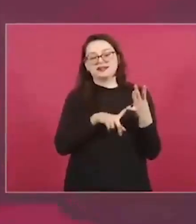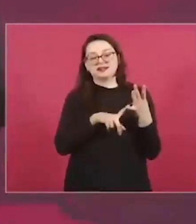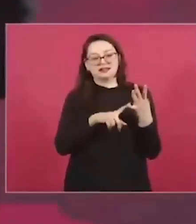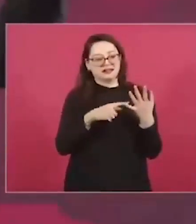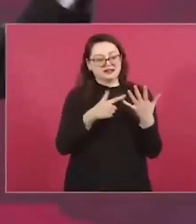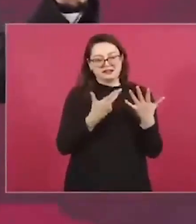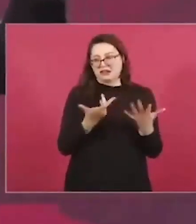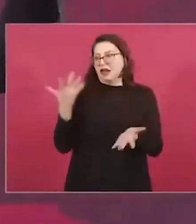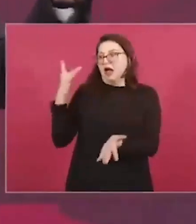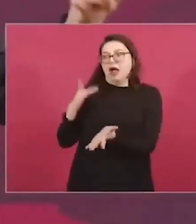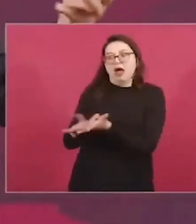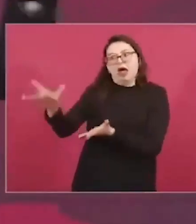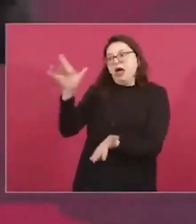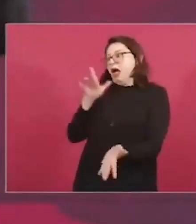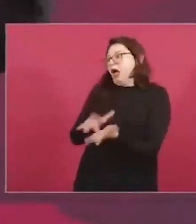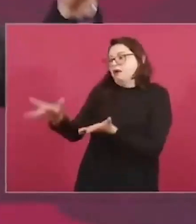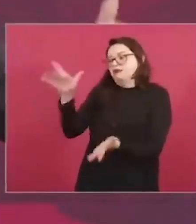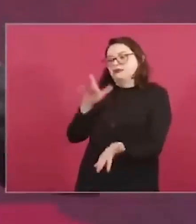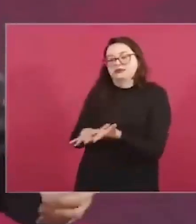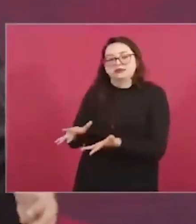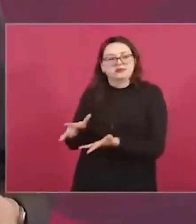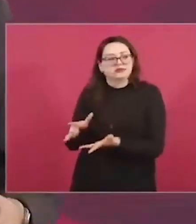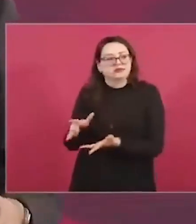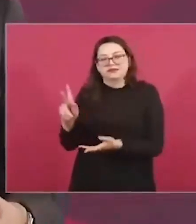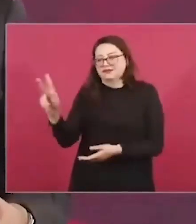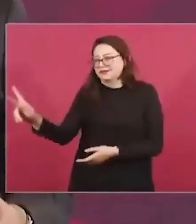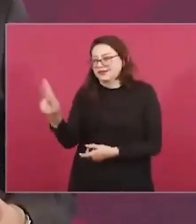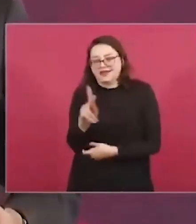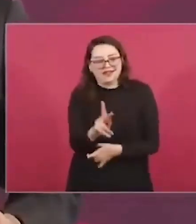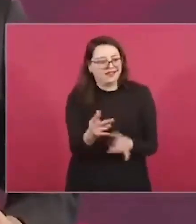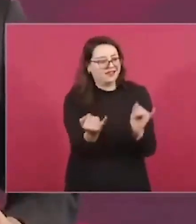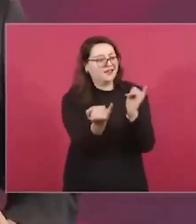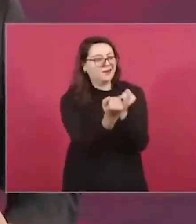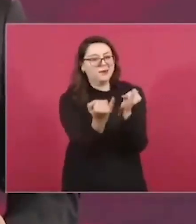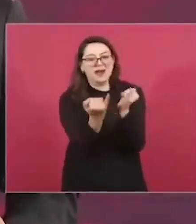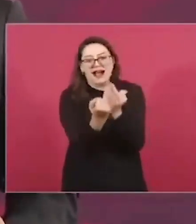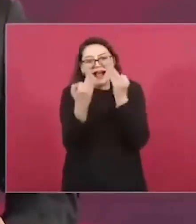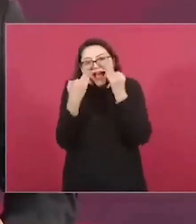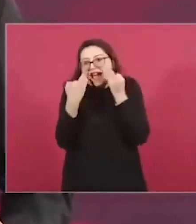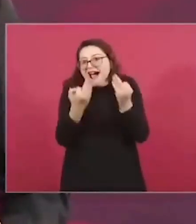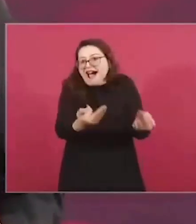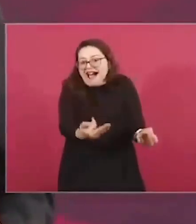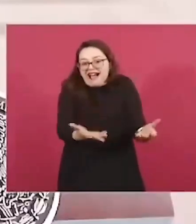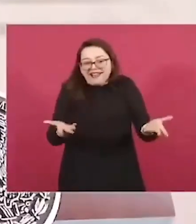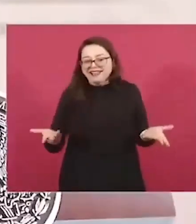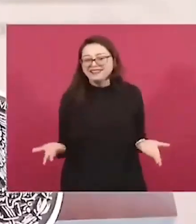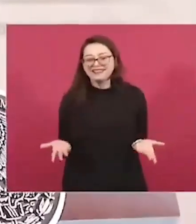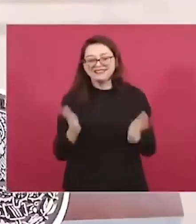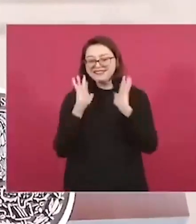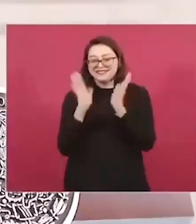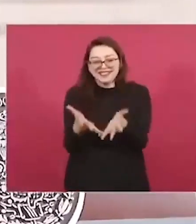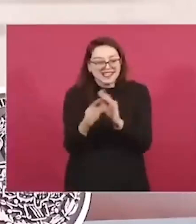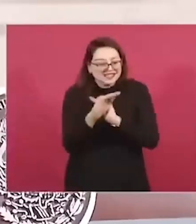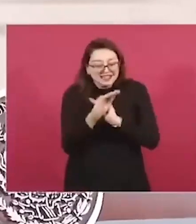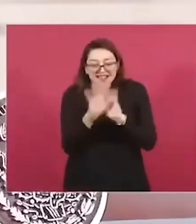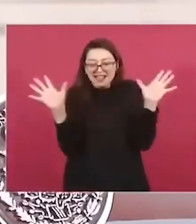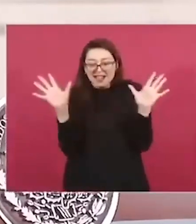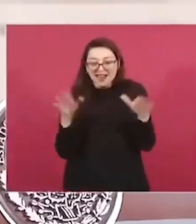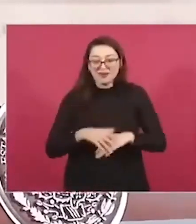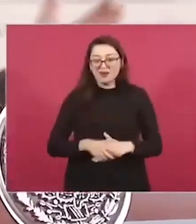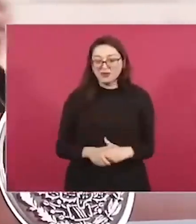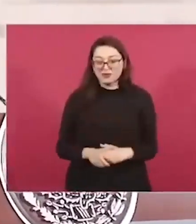diluir hacia adelante. Entonces la propaganda no checa con lo que dice la iniciativa,